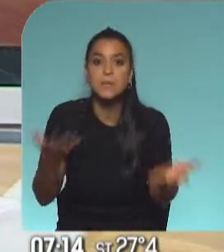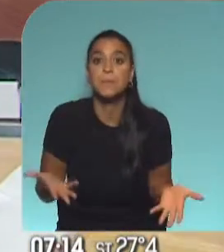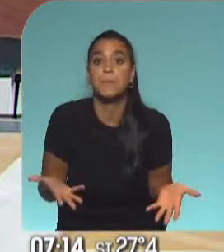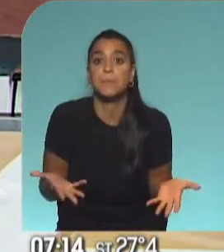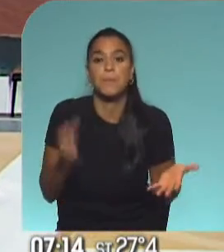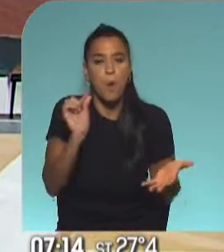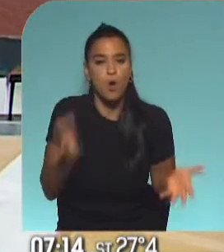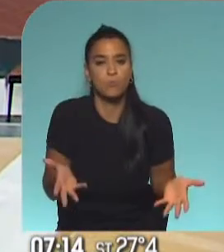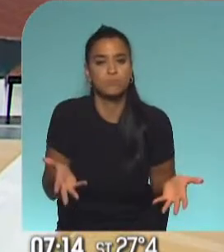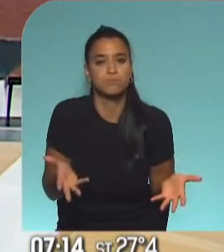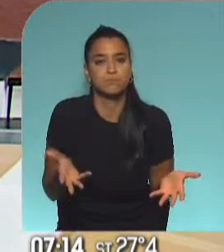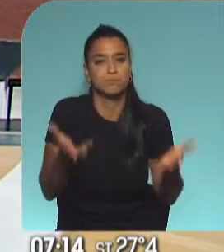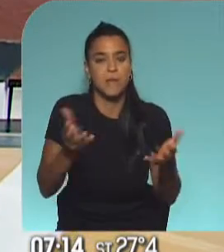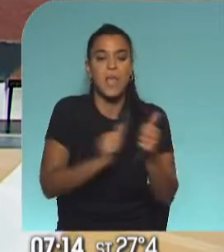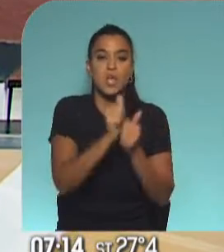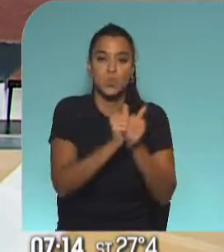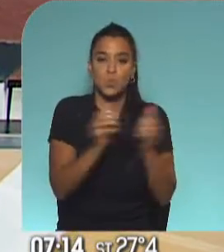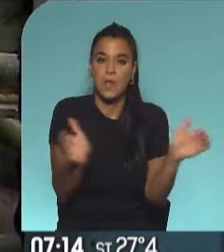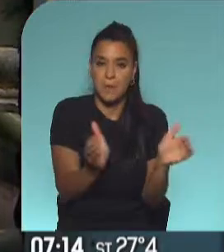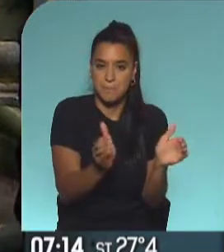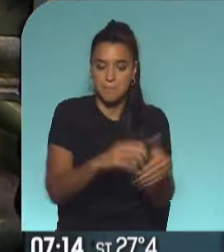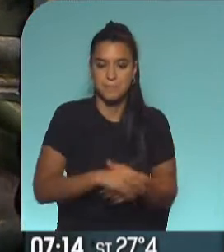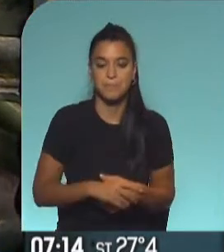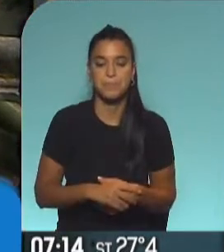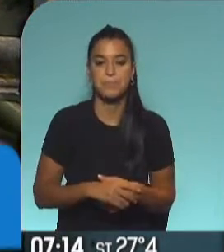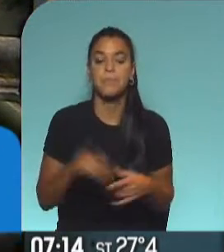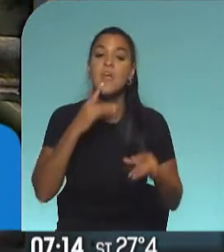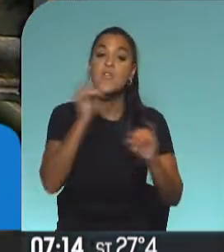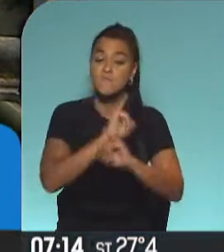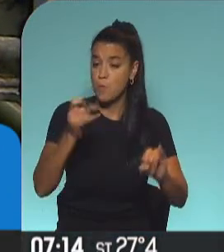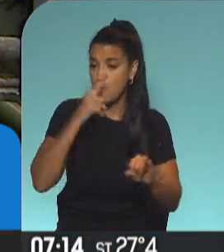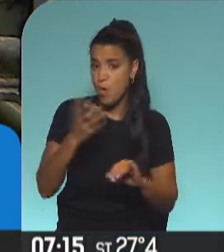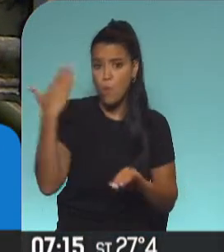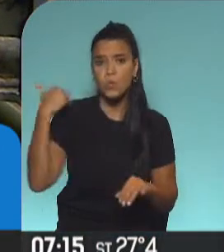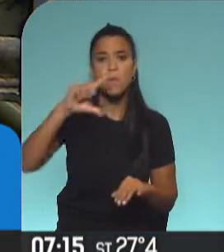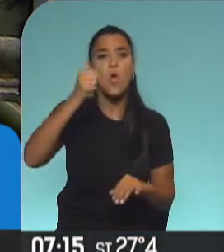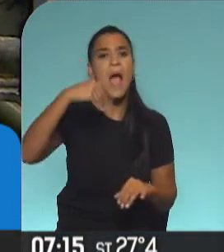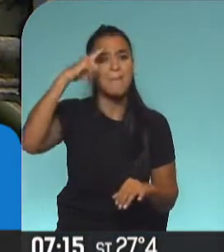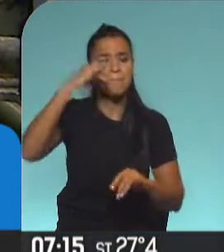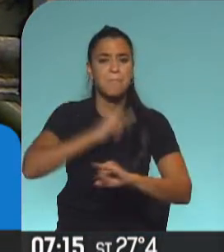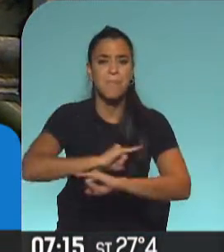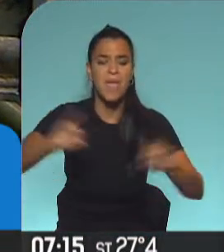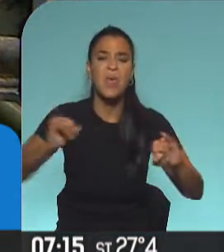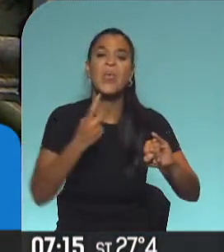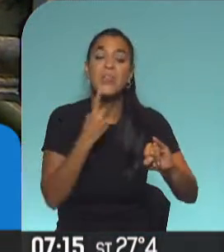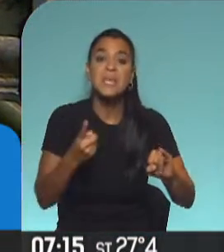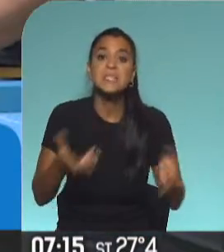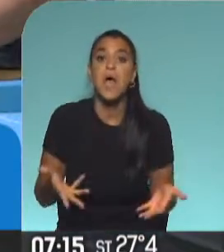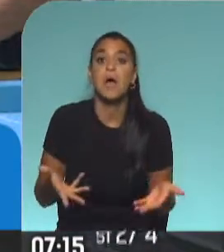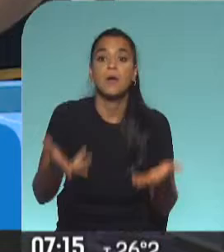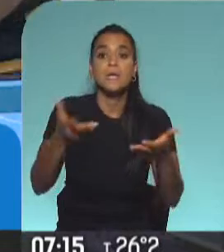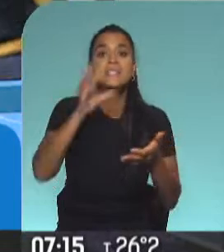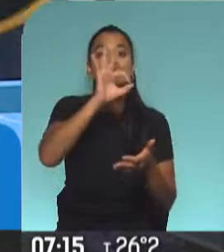leve repunte de las industrias pymes. Según el último informe que hicimos de CAME, así pareciera. Marca un crecimiento